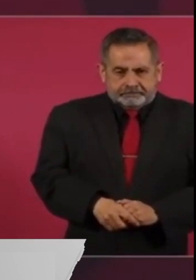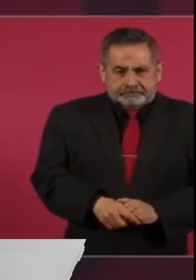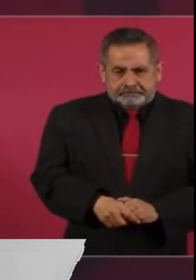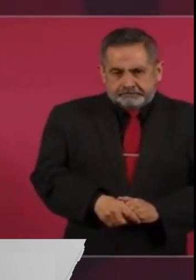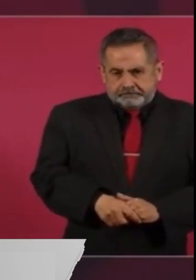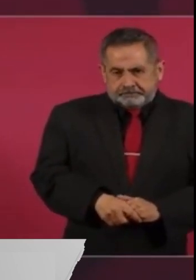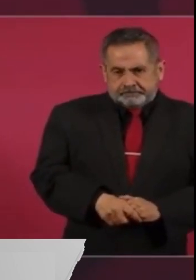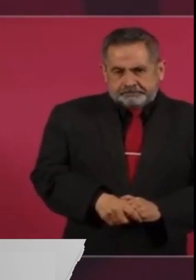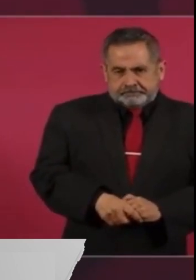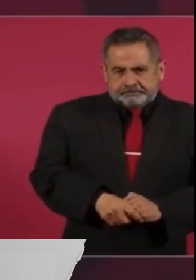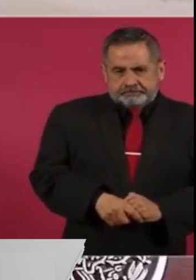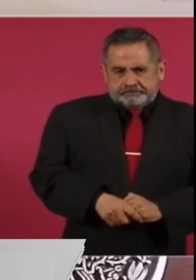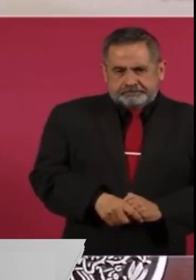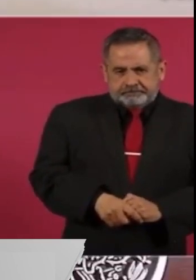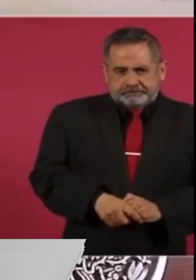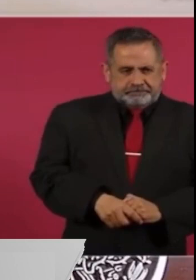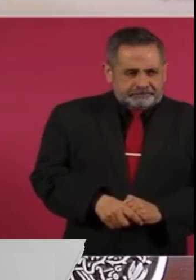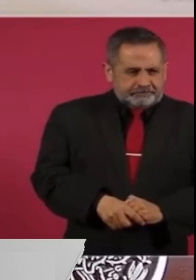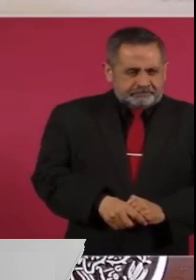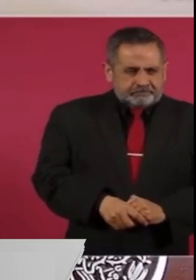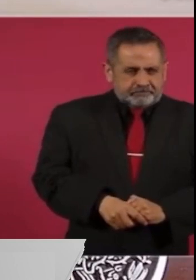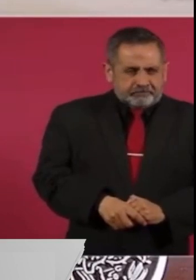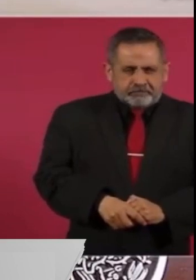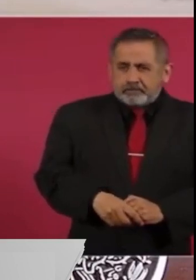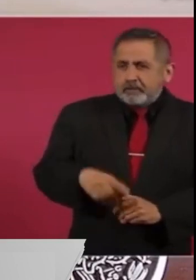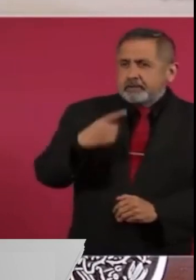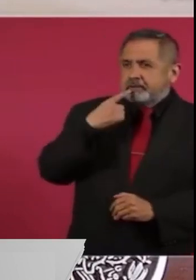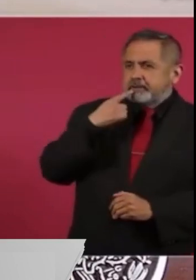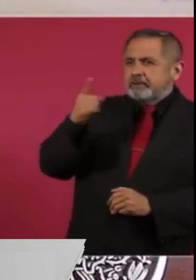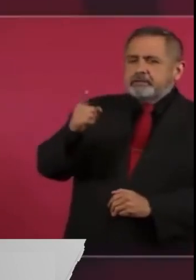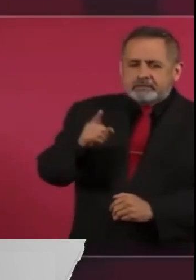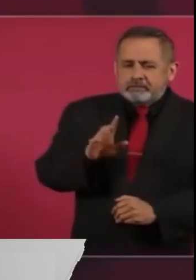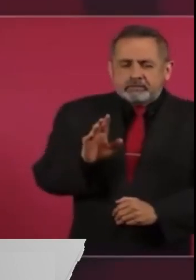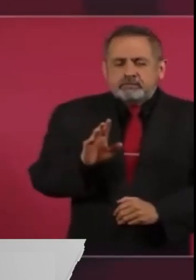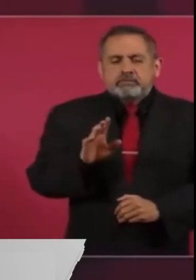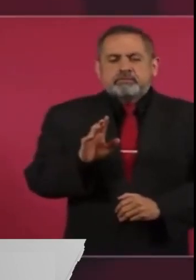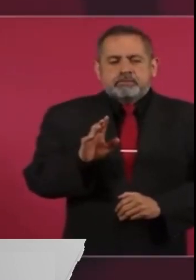Más que la denuncia, es